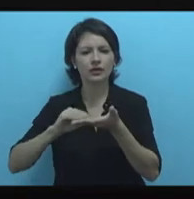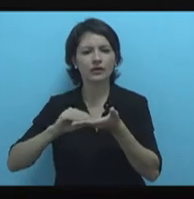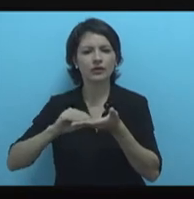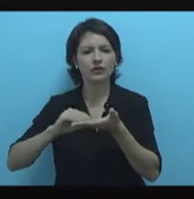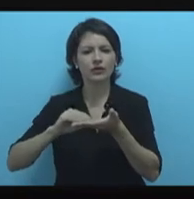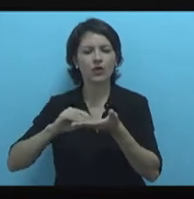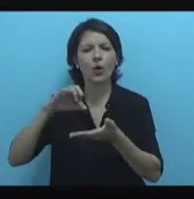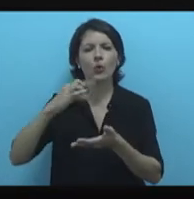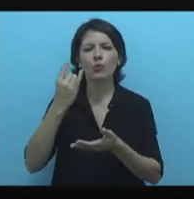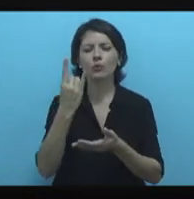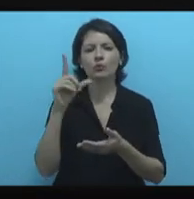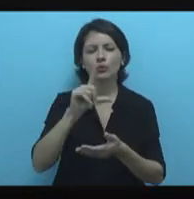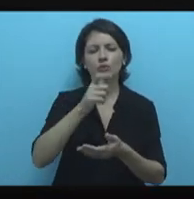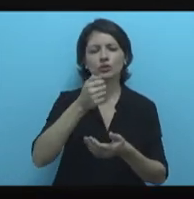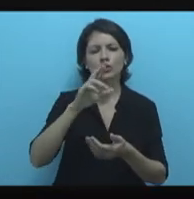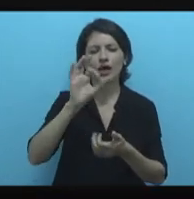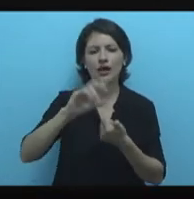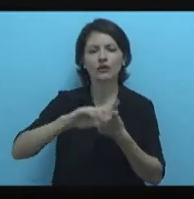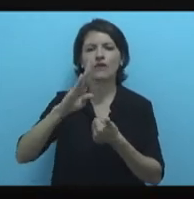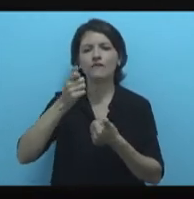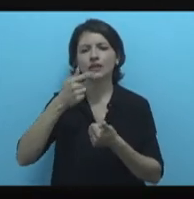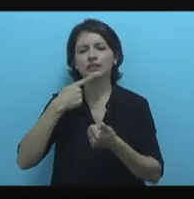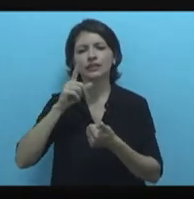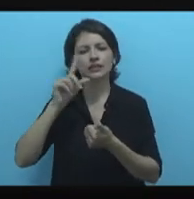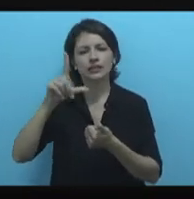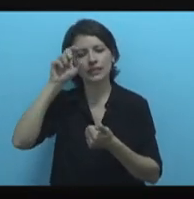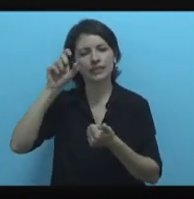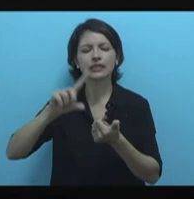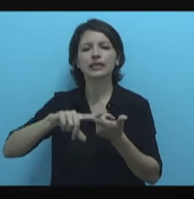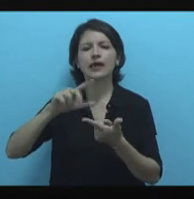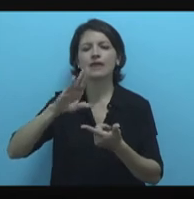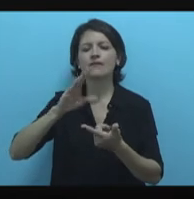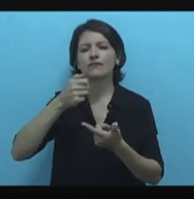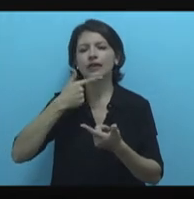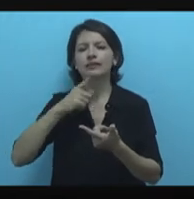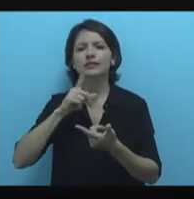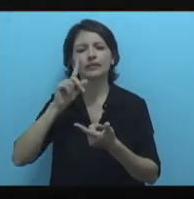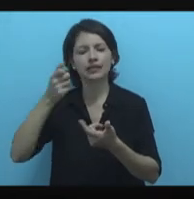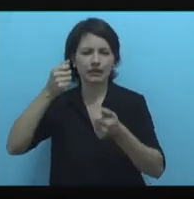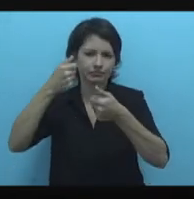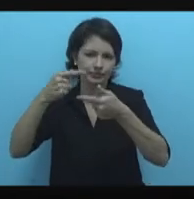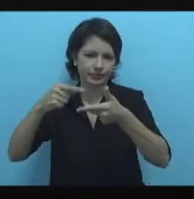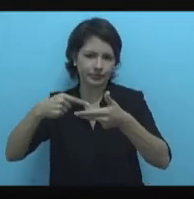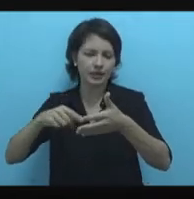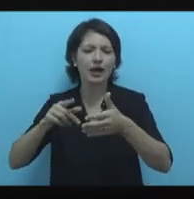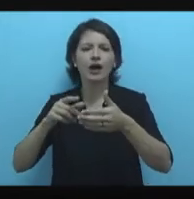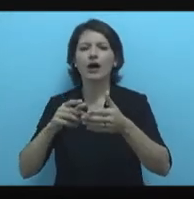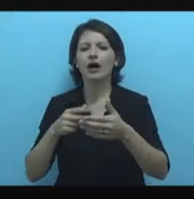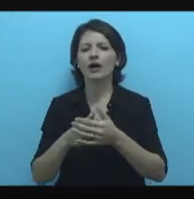diputados usar o basile bastía por oliver el cándido di stéfano semi espíndola hemos